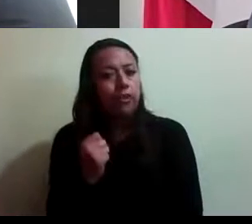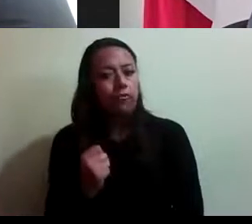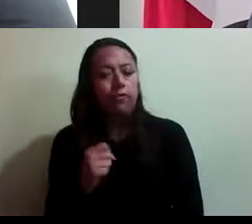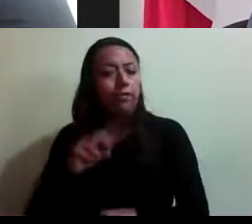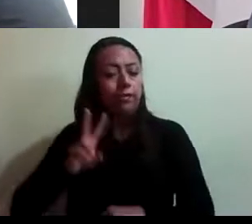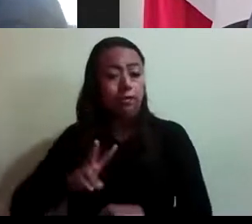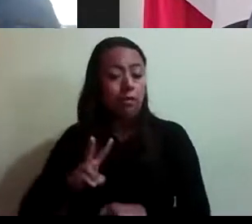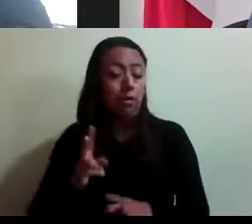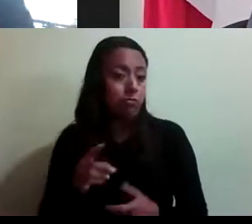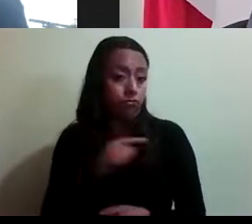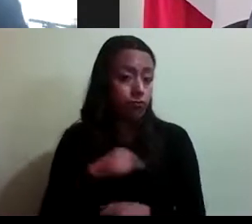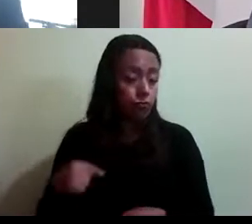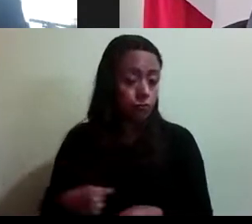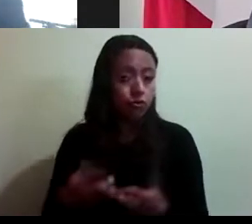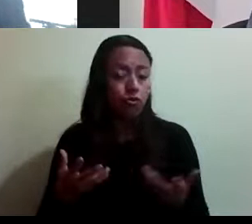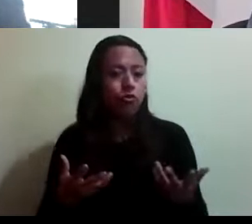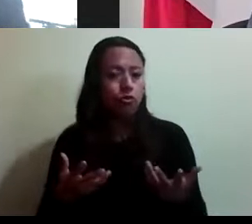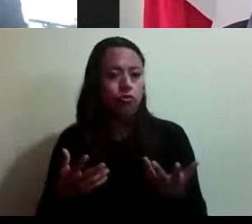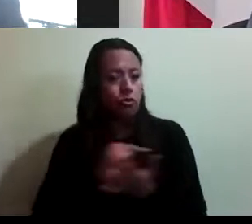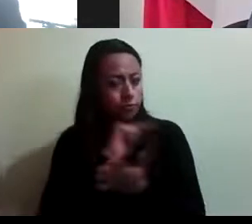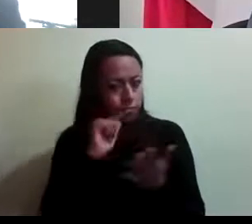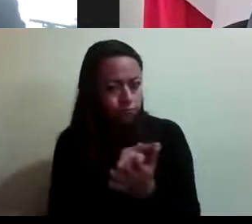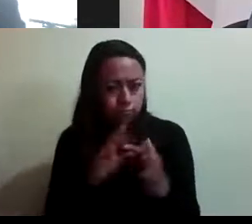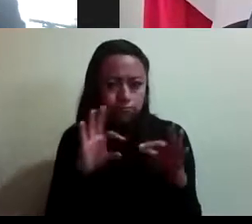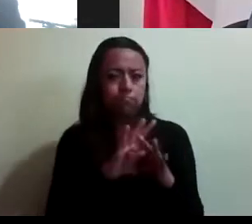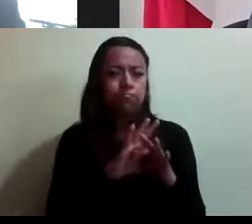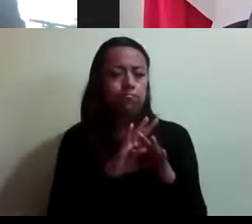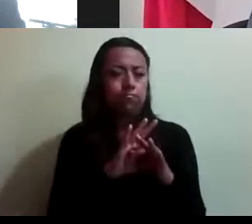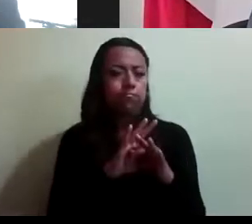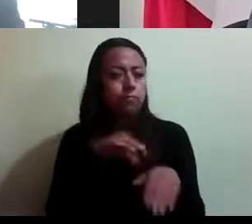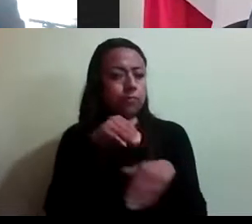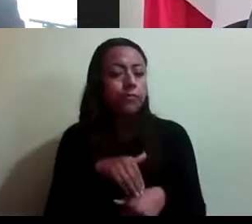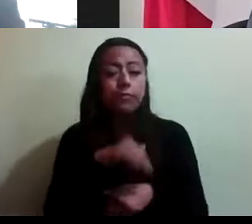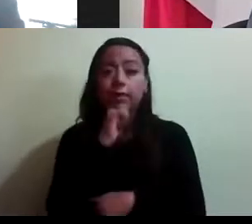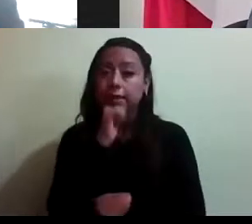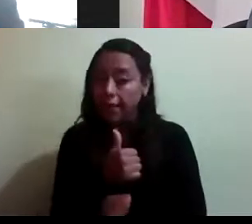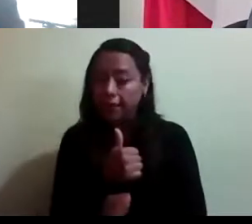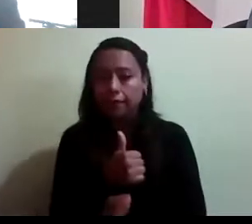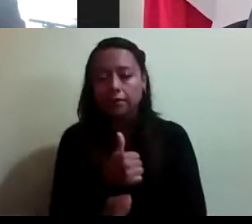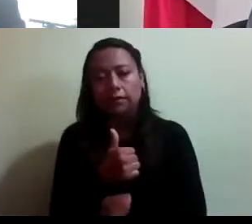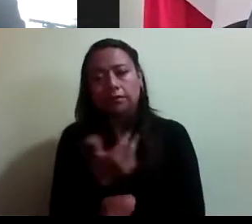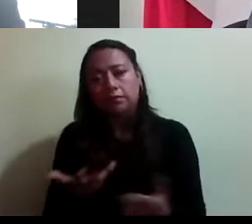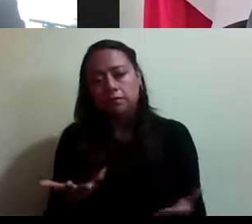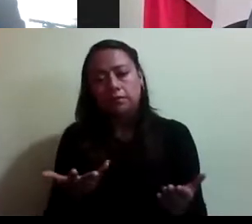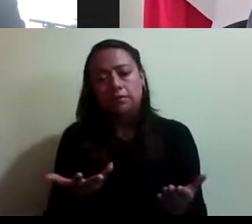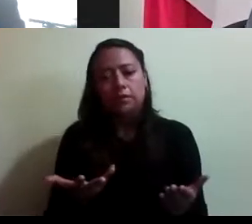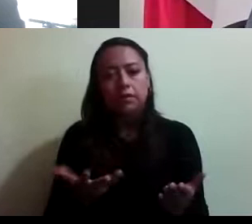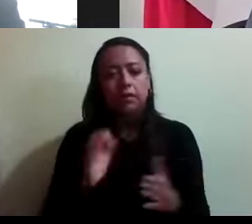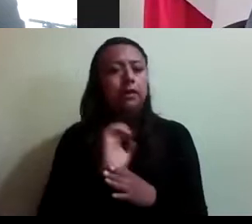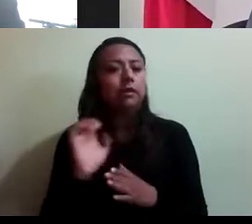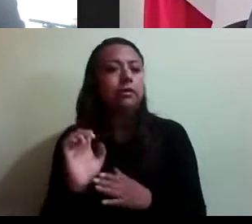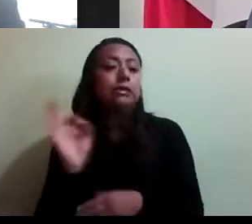actuamos con estricto apego, ¿no?, al marco legal, al marco normativo, en el ejercicio de los recursos, pues